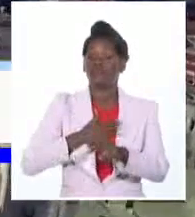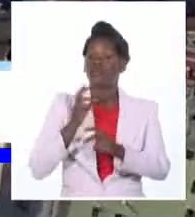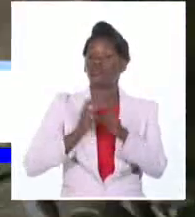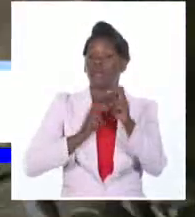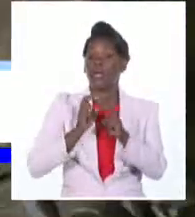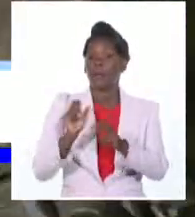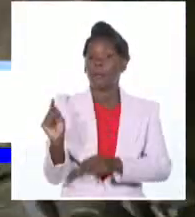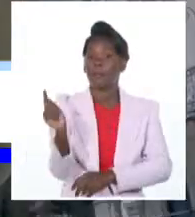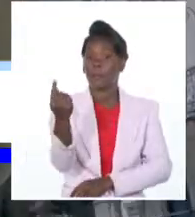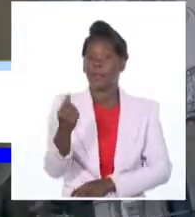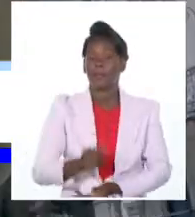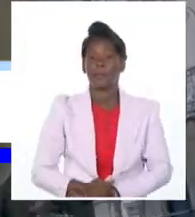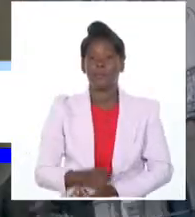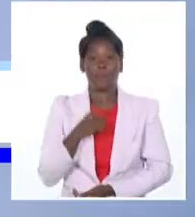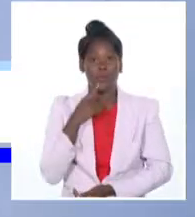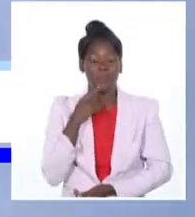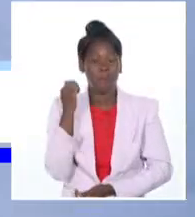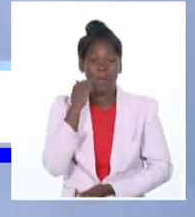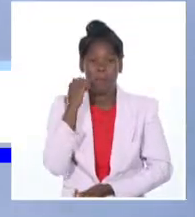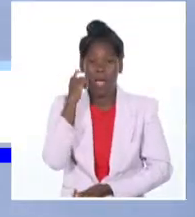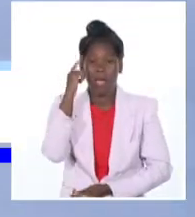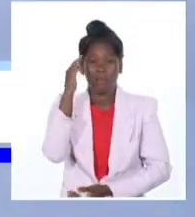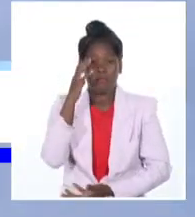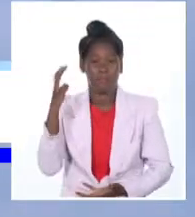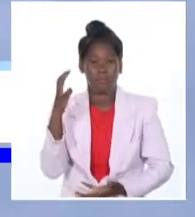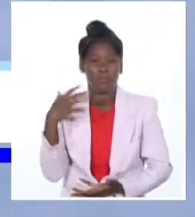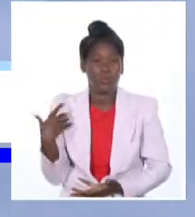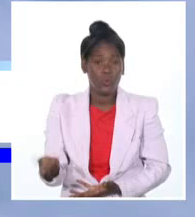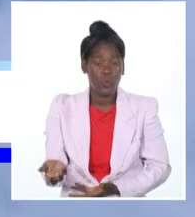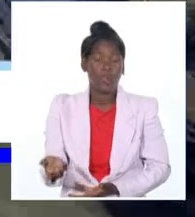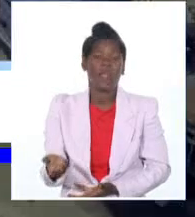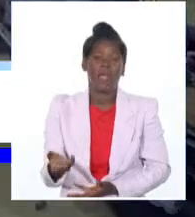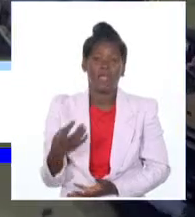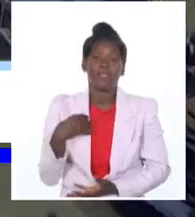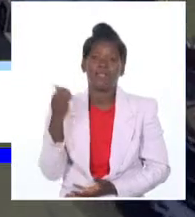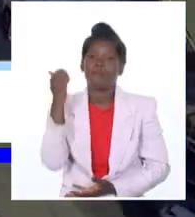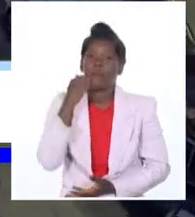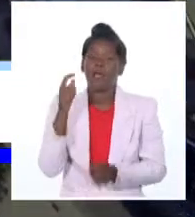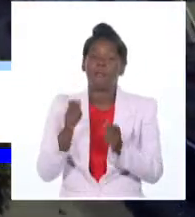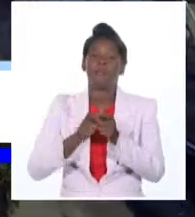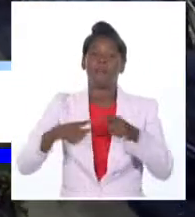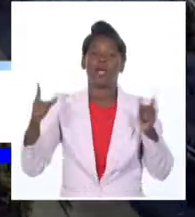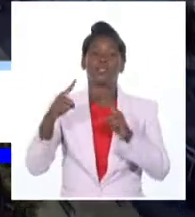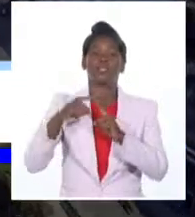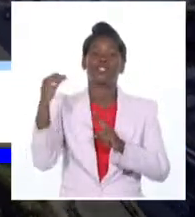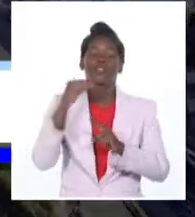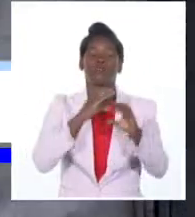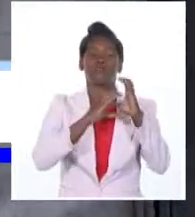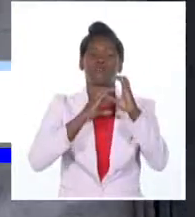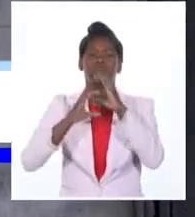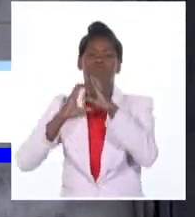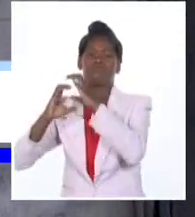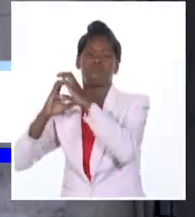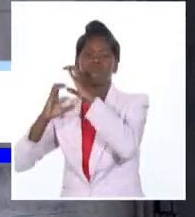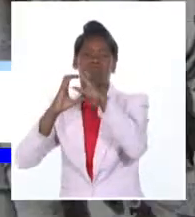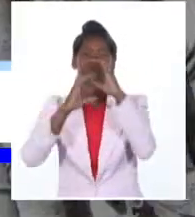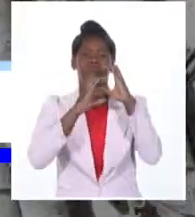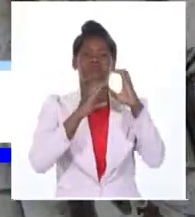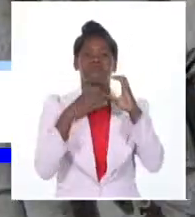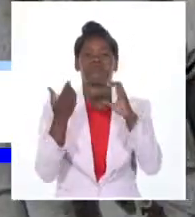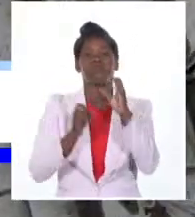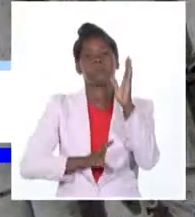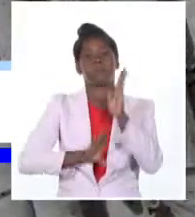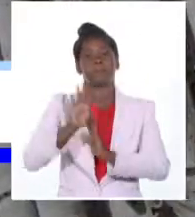coincidieron en que la ciudad inteligente es aquella que se caracteriza por el uso intensivo de las tecnologías de la comunicación y la información para precisamente